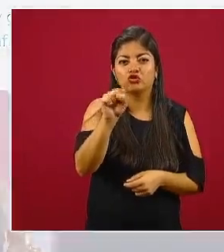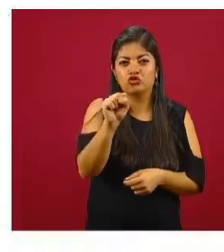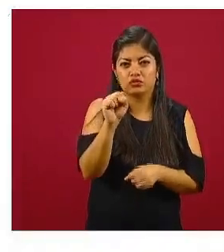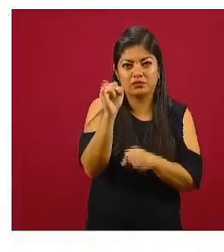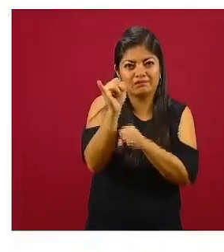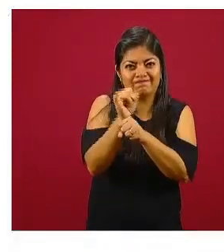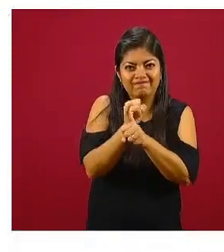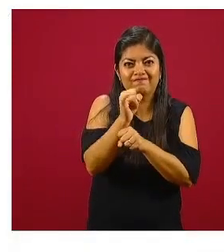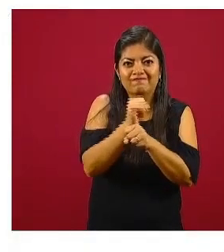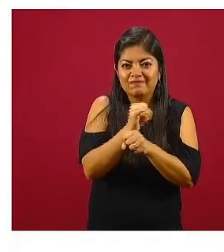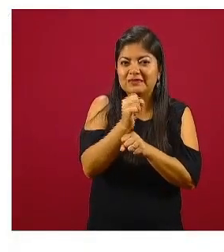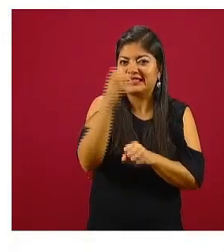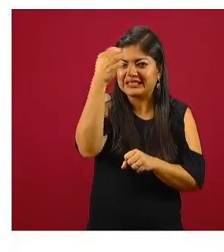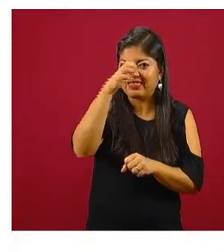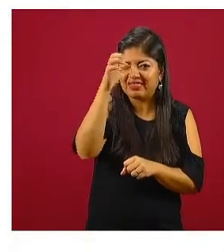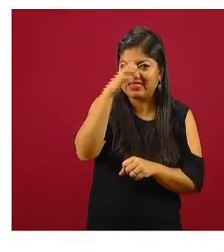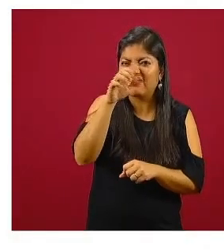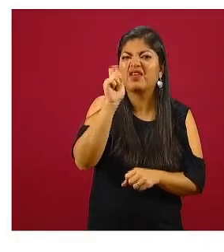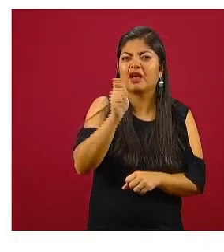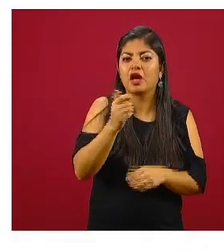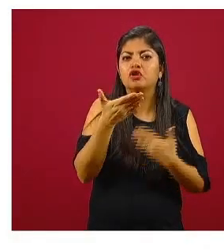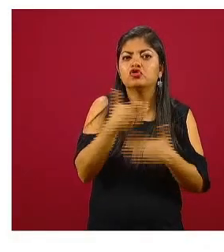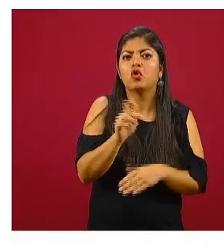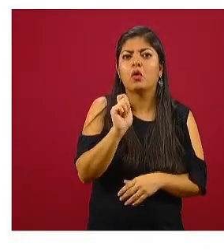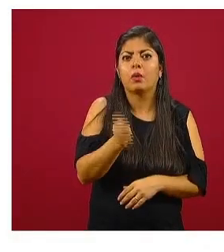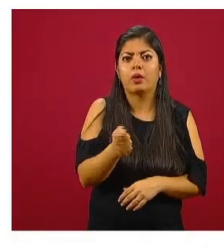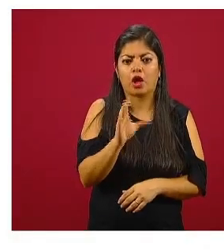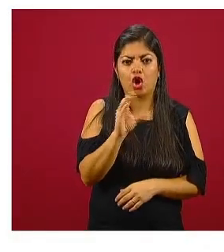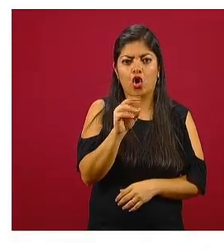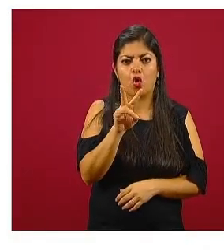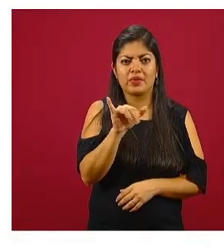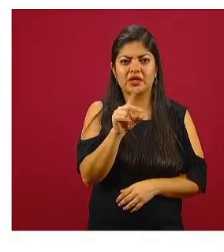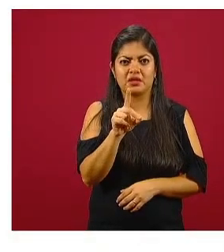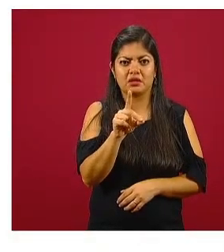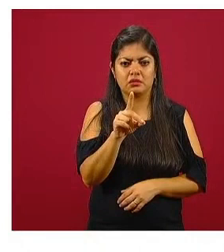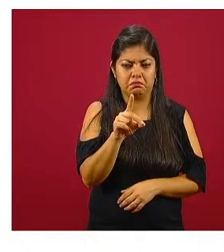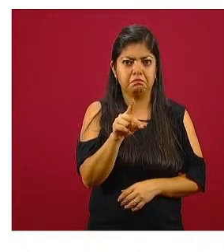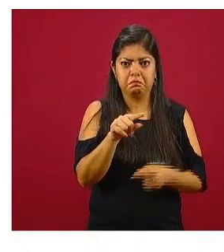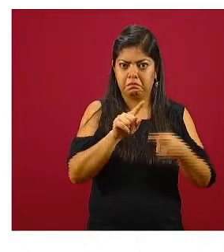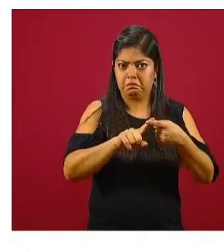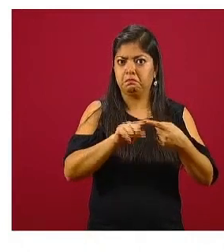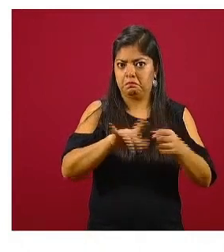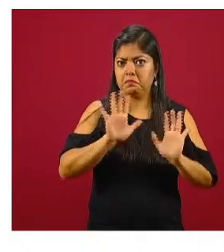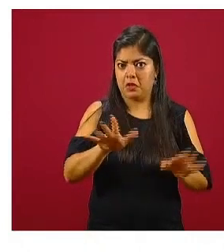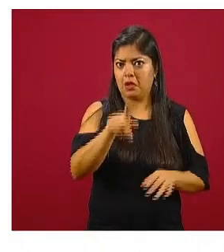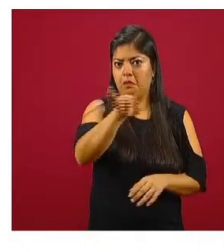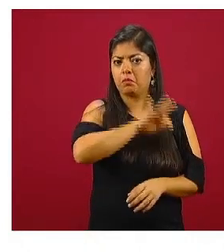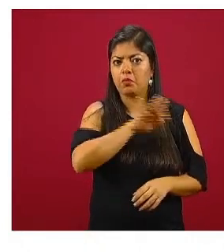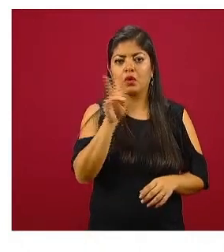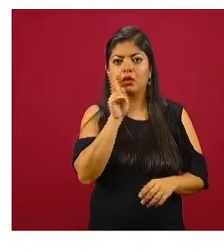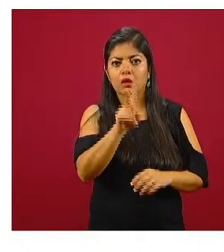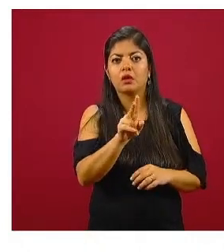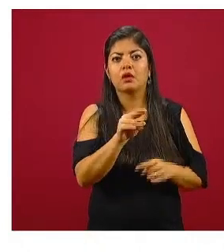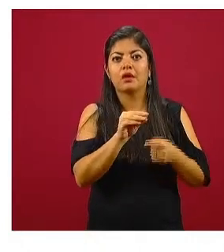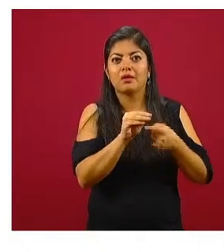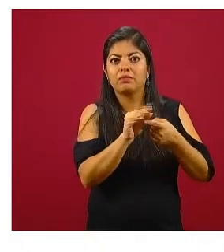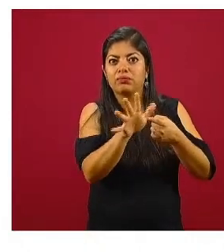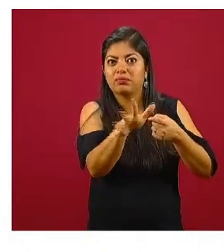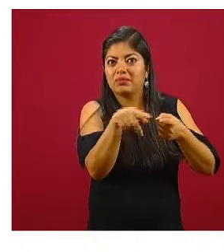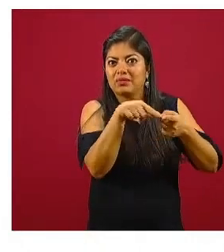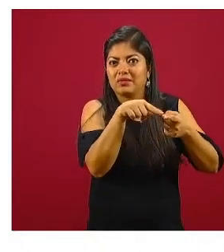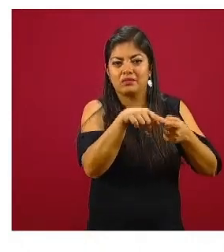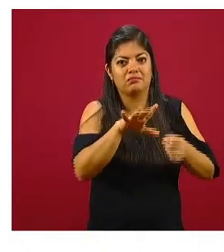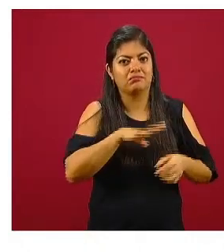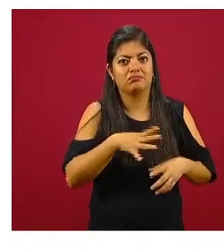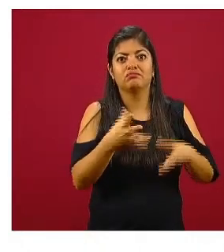investigaciones científicas sobre esta enfermedad que está disponible para todo el mundo. Este repositorio tiene ya un